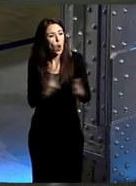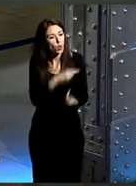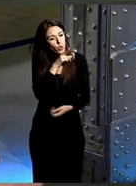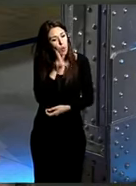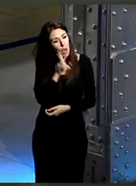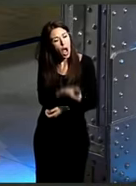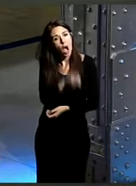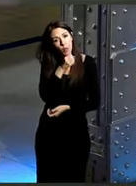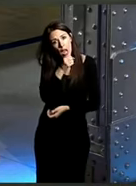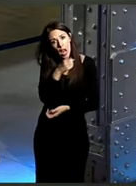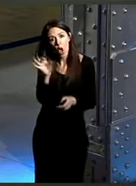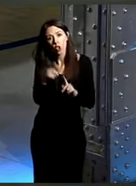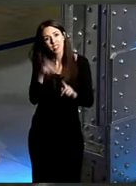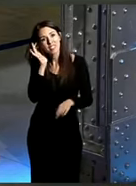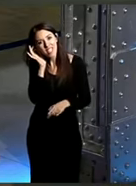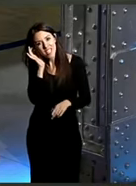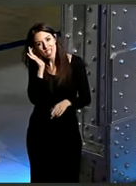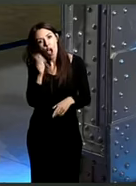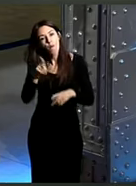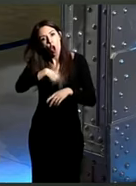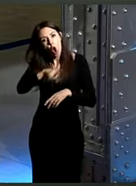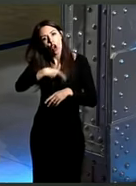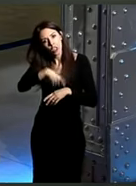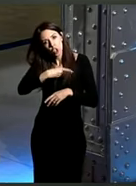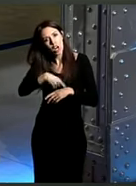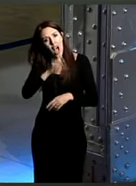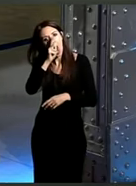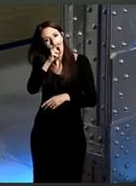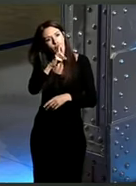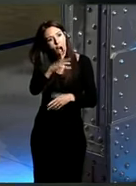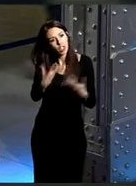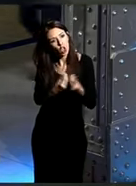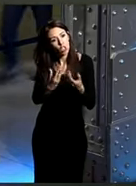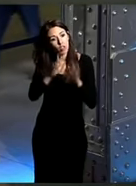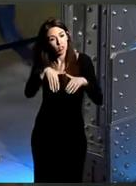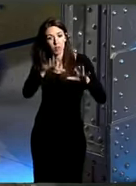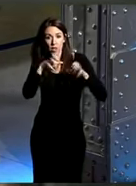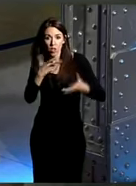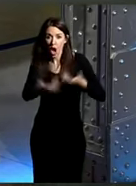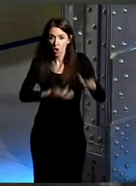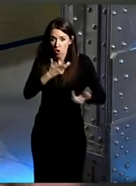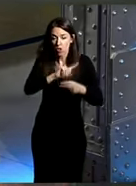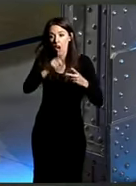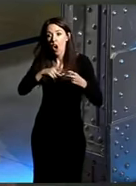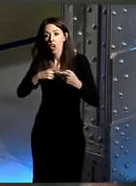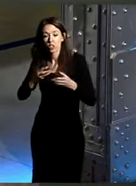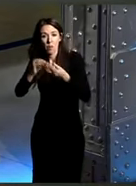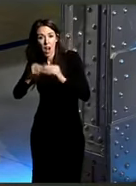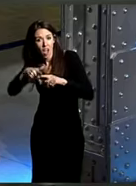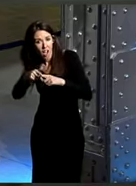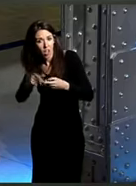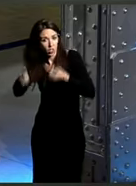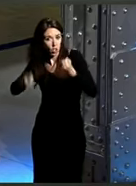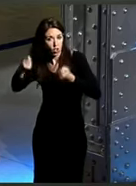porque está con la abuela, porque está con la tía, porque pasa horas y horas y horas, pasan años. Y bueno, uno aprende a cocinar, el otro aprende a arreglar el coche, el